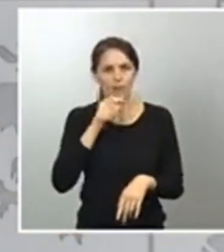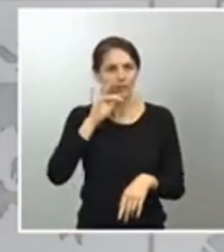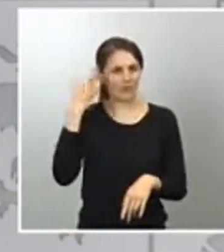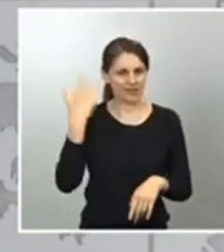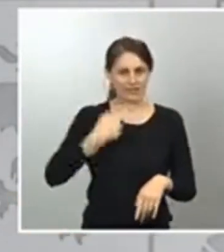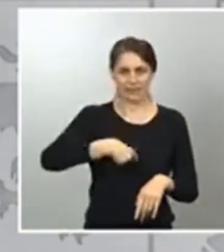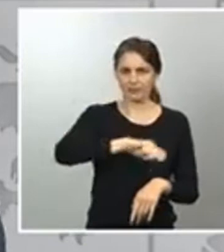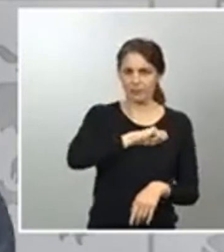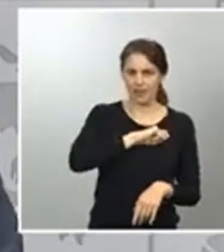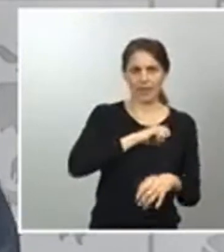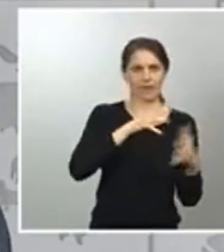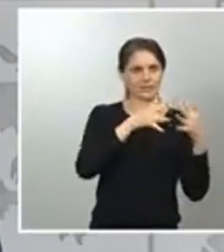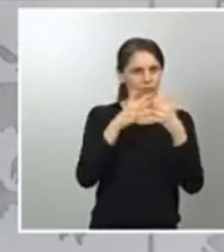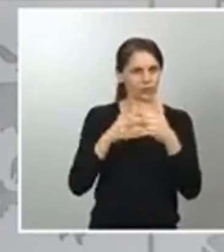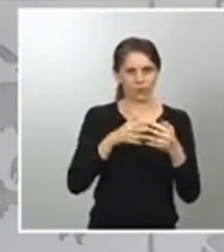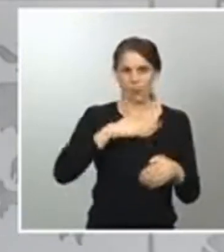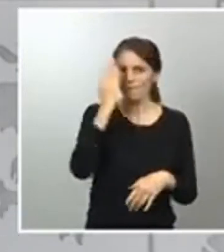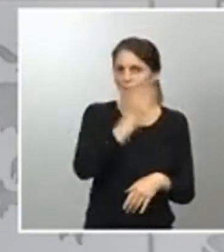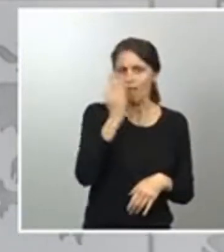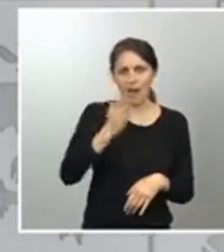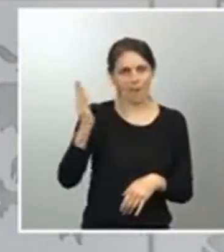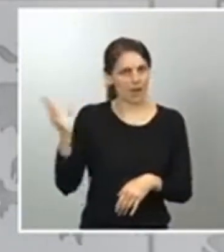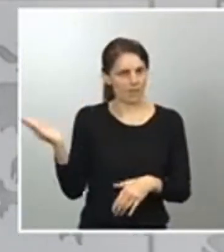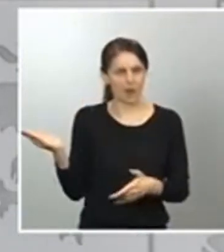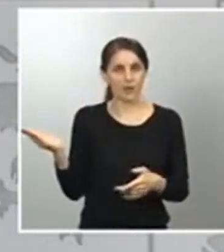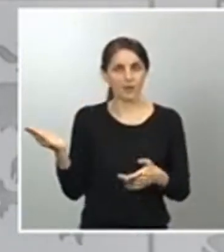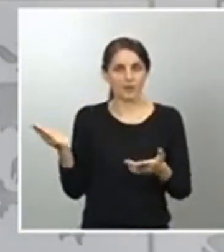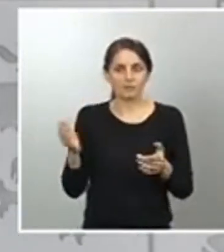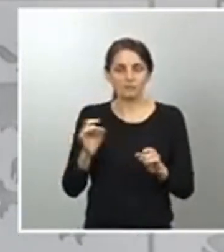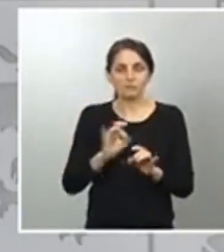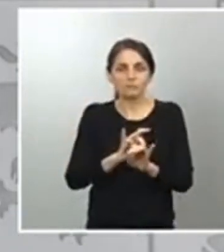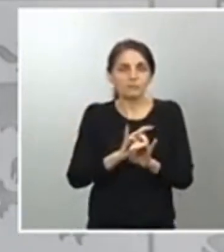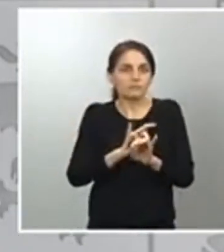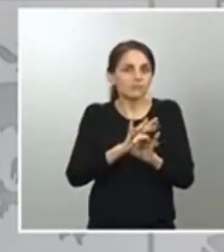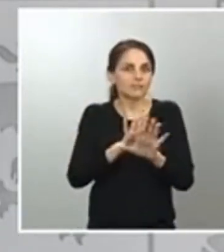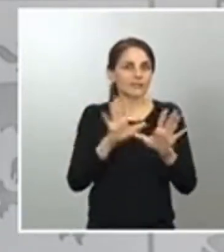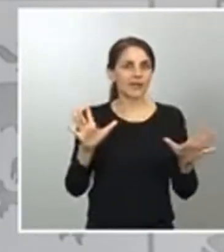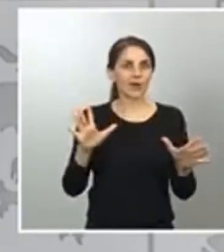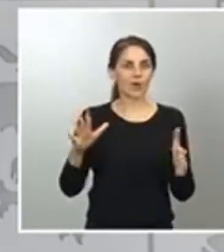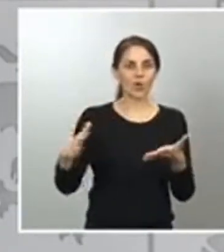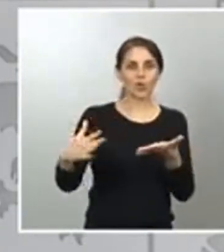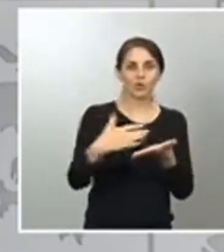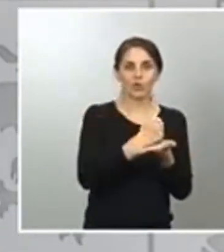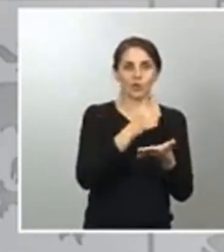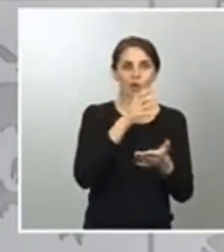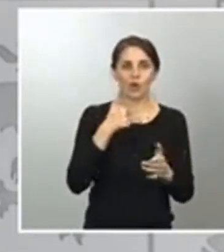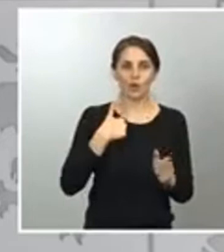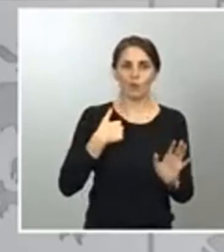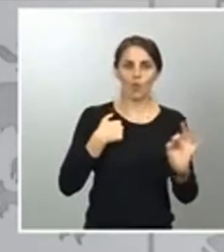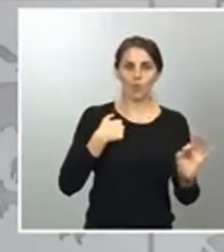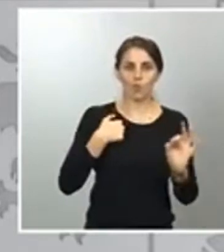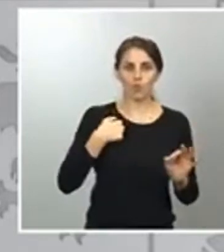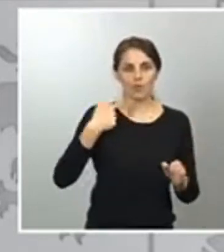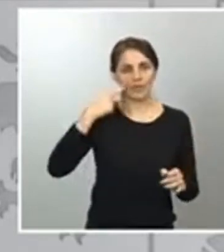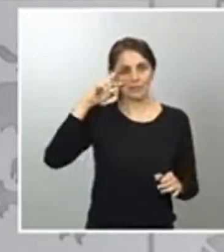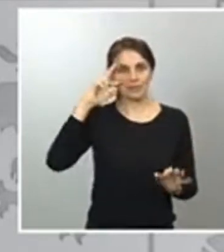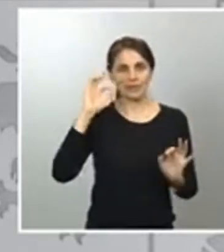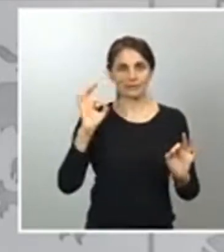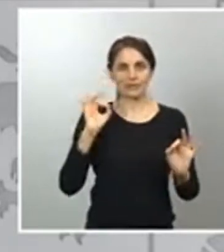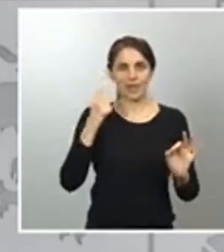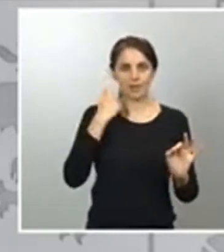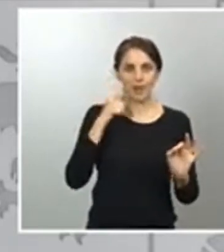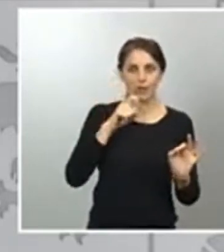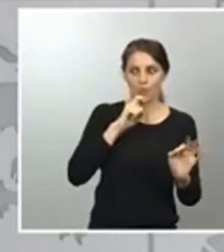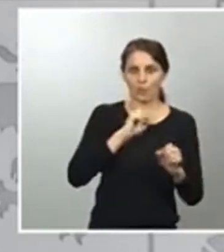Estados Unidos. En definitiva, es evidente que todos estamos experimentando la invasión y el golpe, el embate del COVID-19.